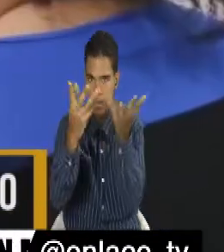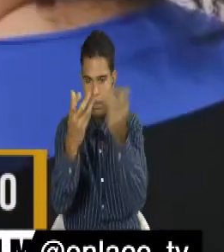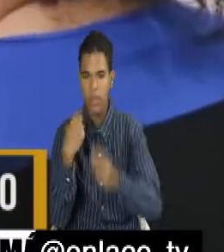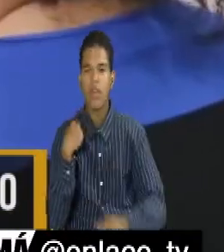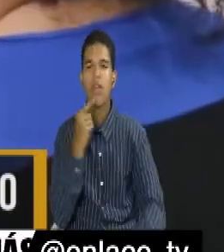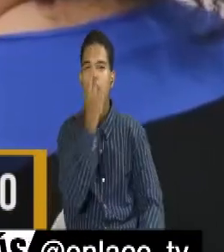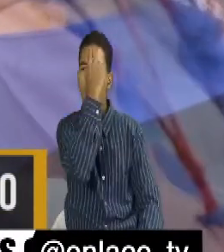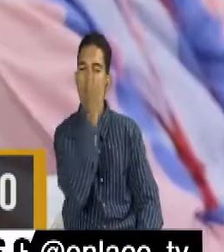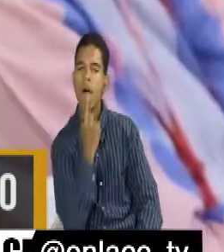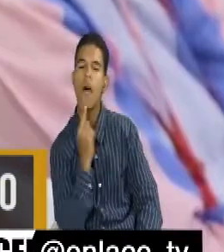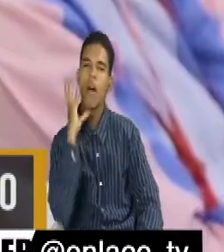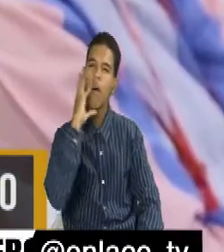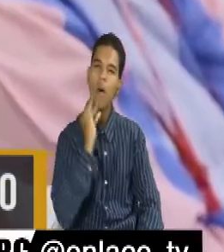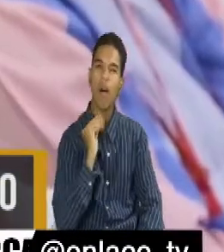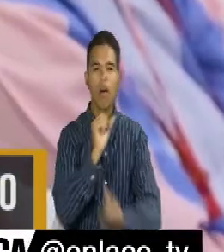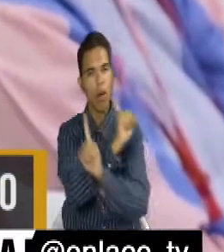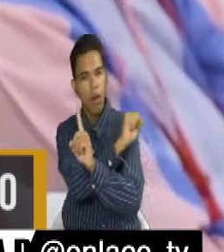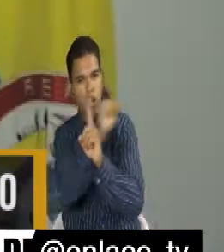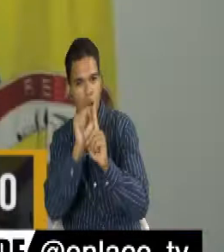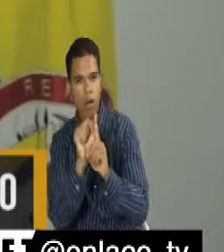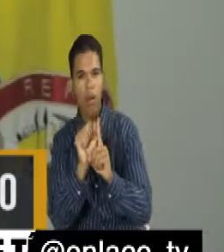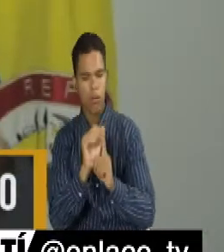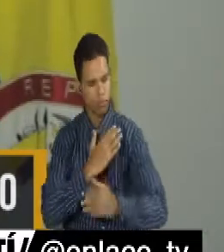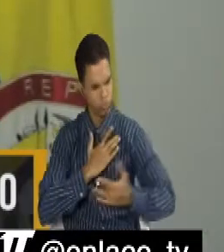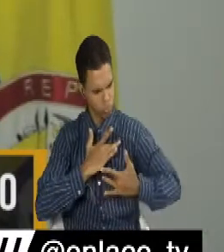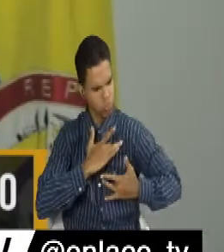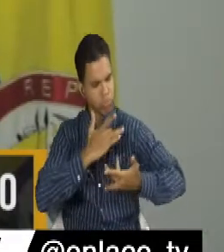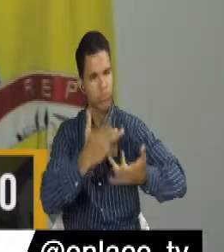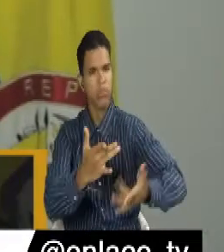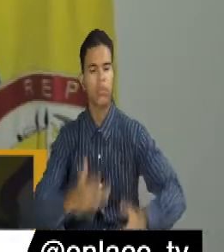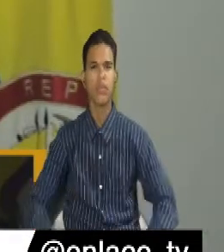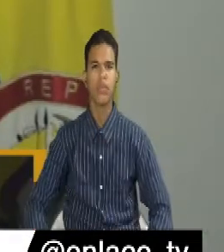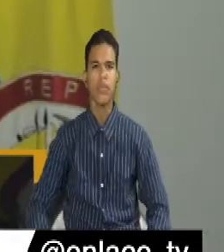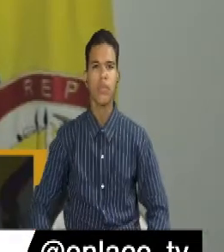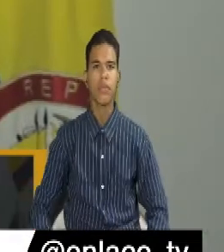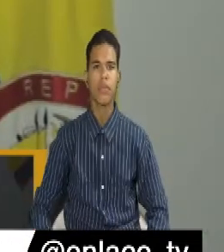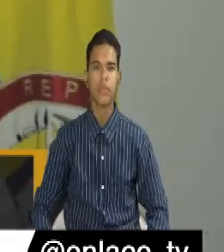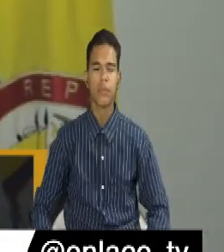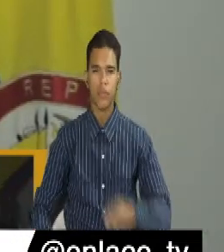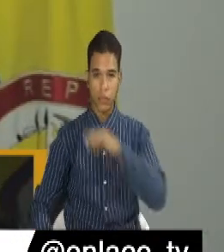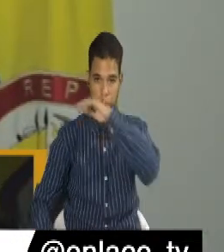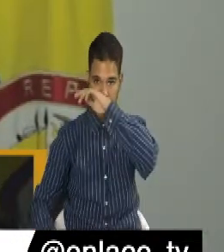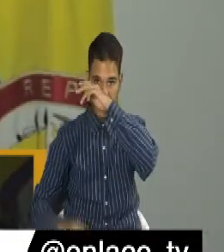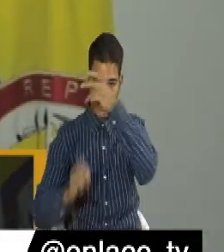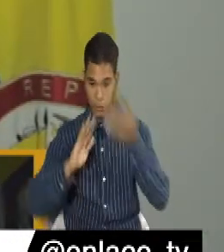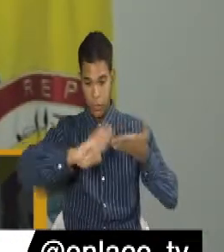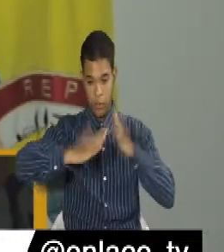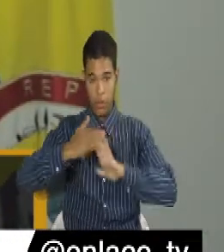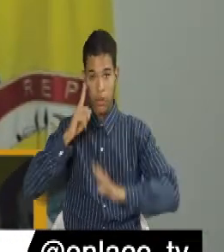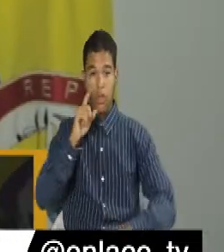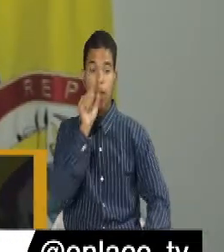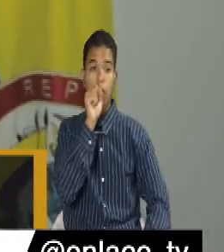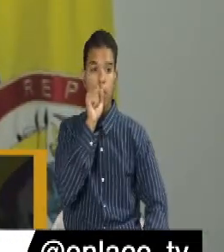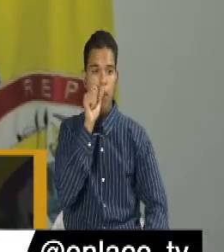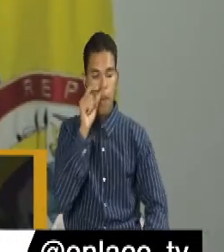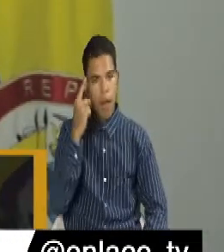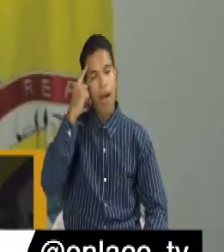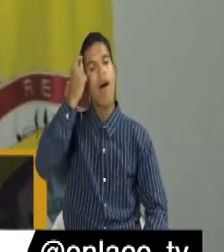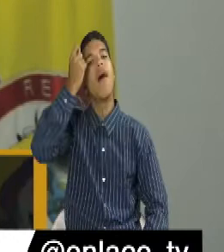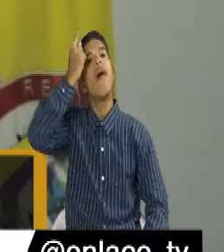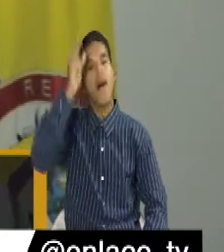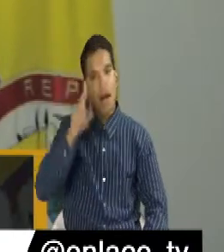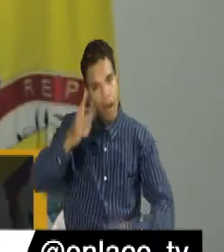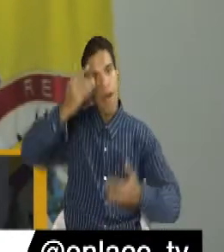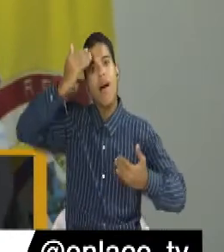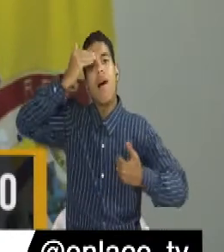perfiles con experiencia social comunitaria. La Personería Municipal de Barranca Bermeja, consciente del valor que tiene la formación